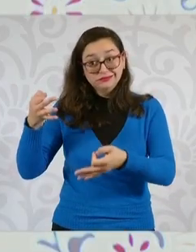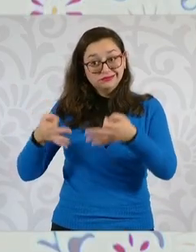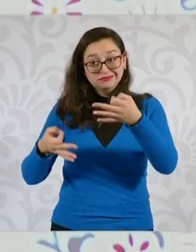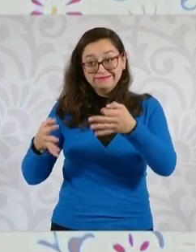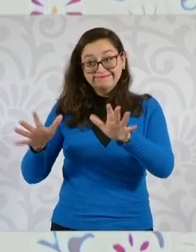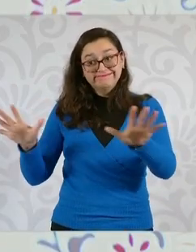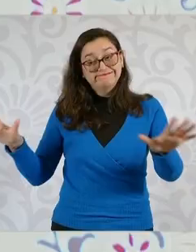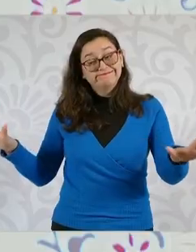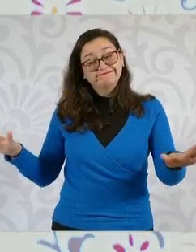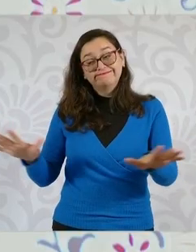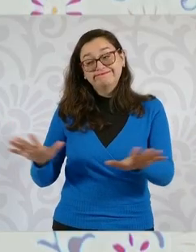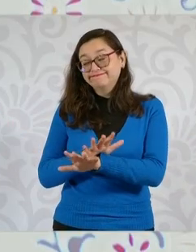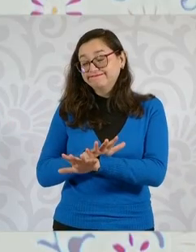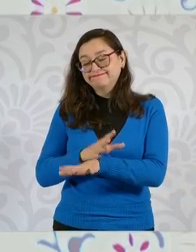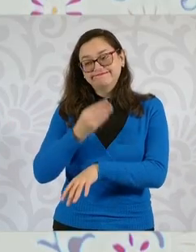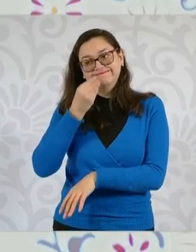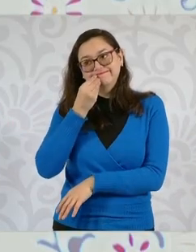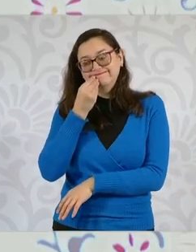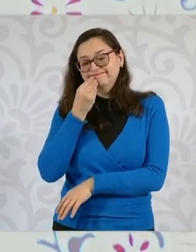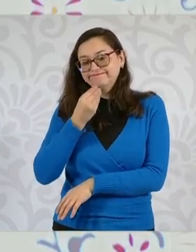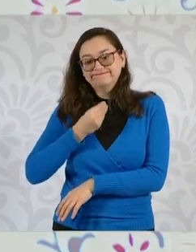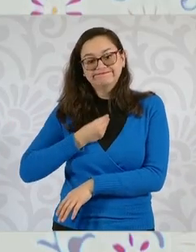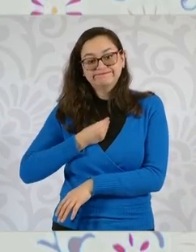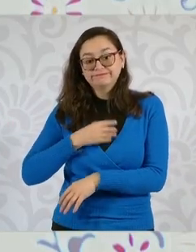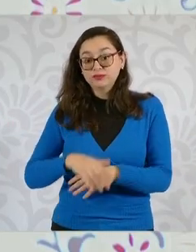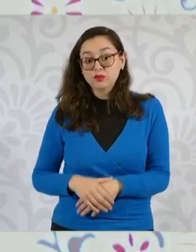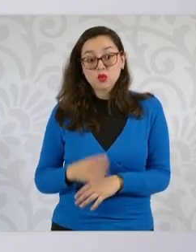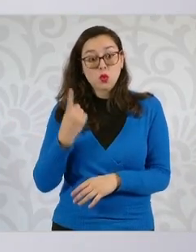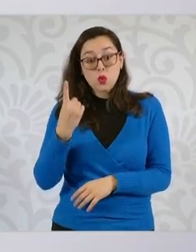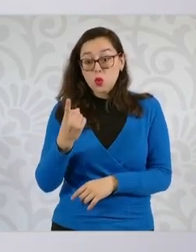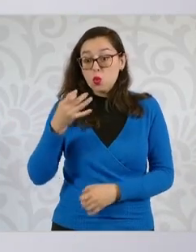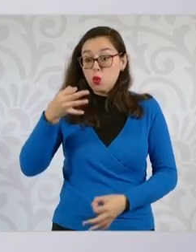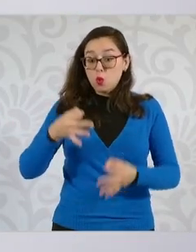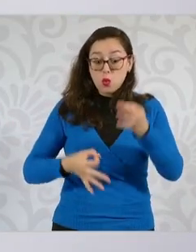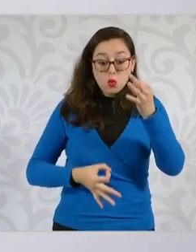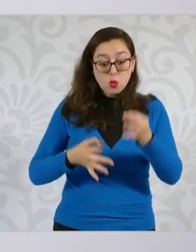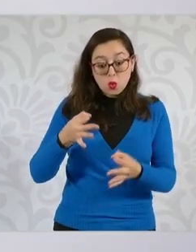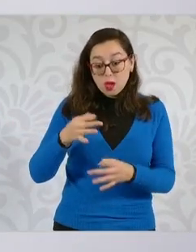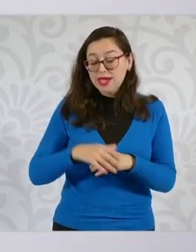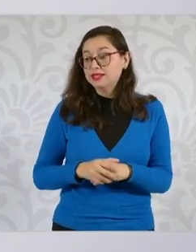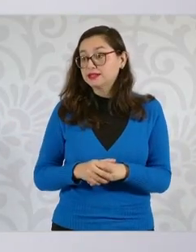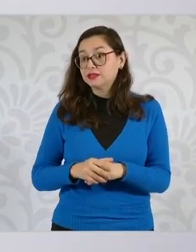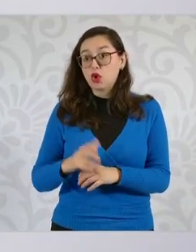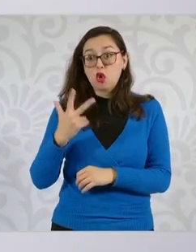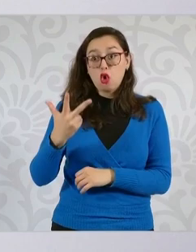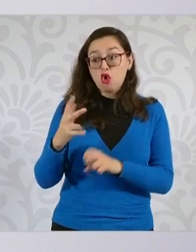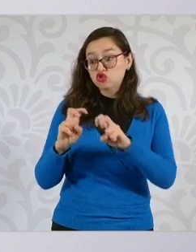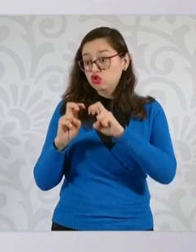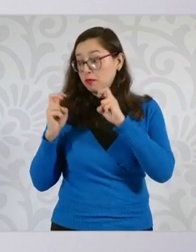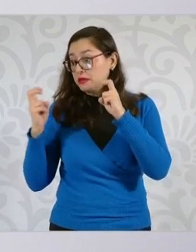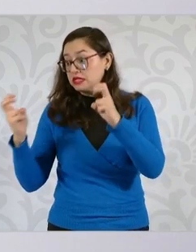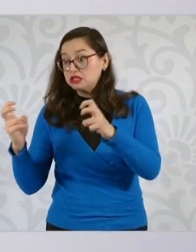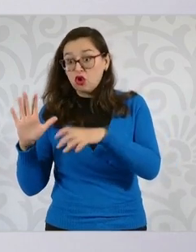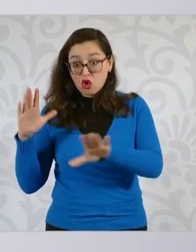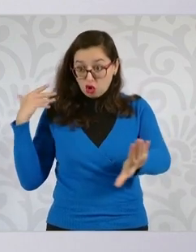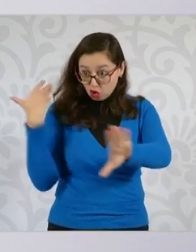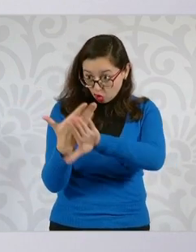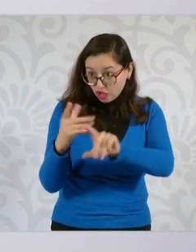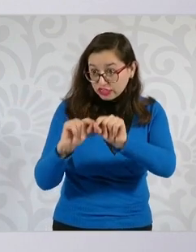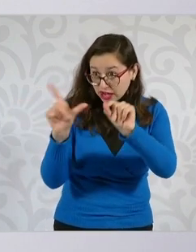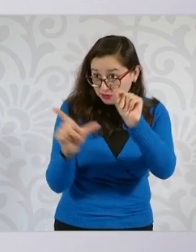ni un juez ni una jueza ni ocho ministros pueden parar la voluntad del pueblo de México